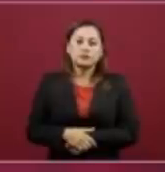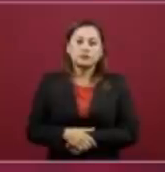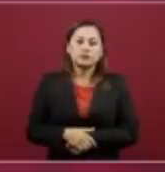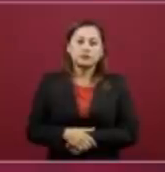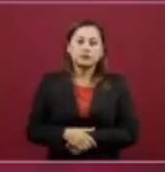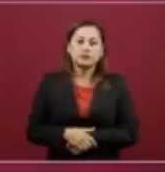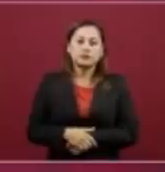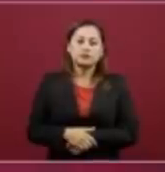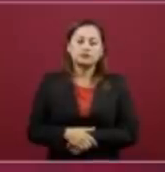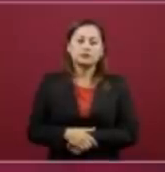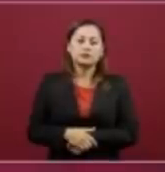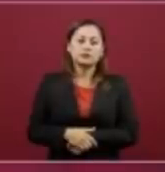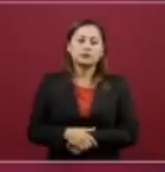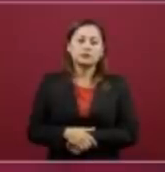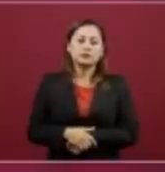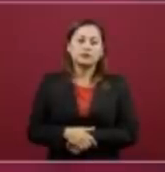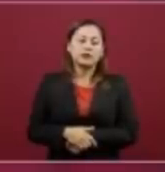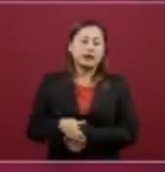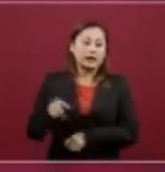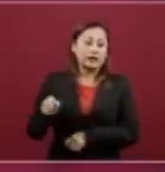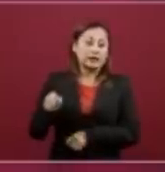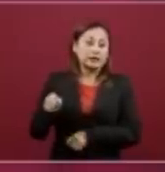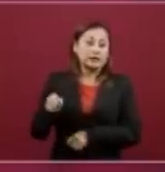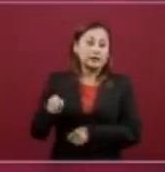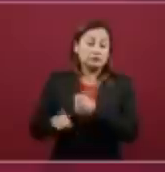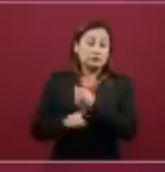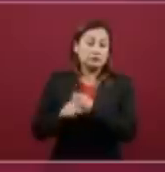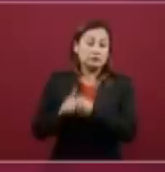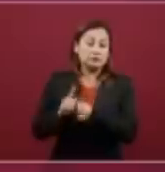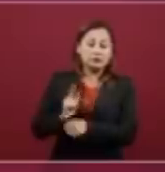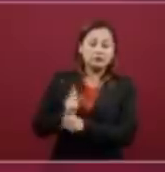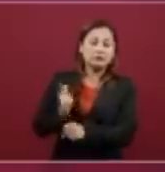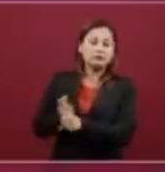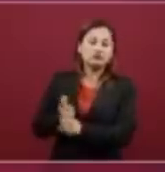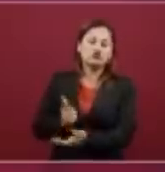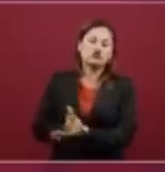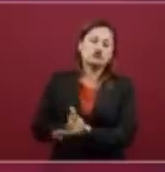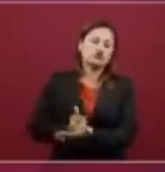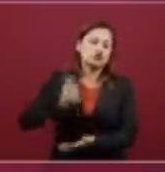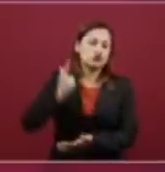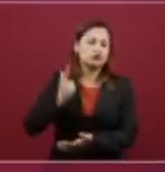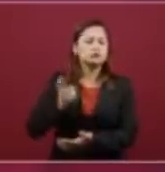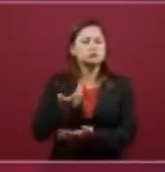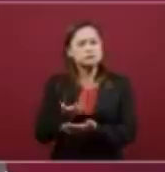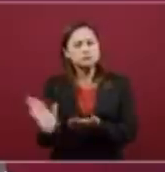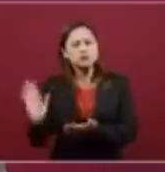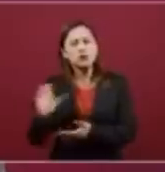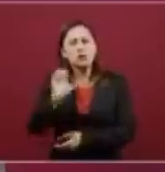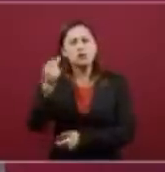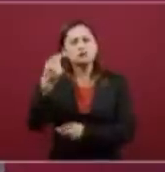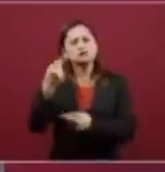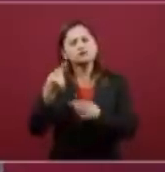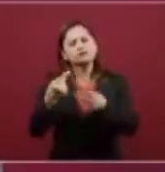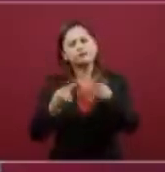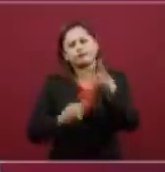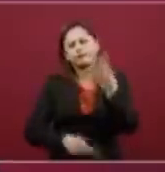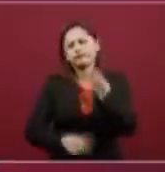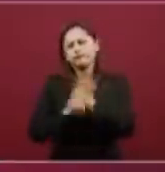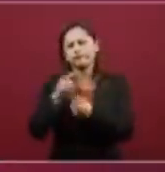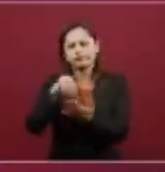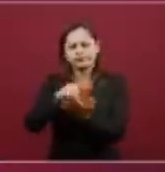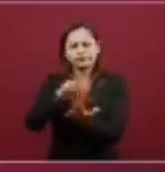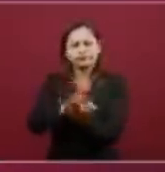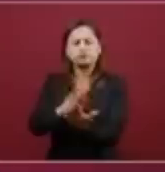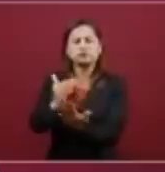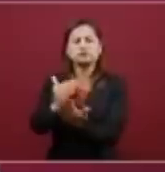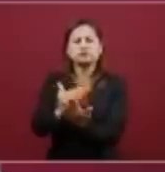Pues es de las situaciones más delicadas, además de las fallas tecnológicas que se registran en la prestación de los